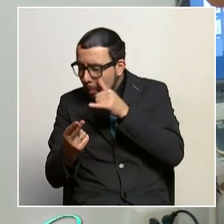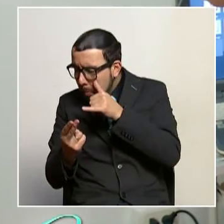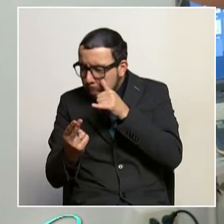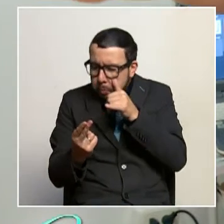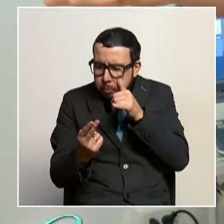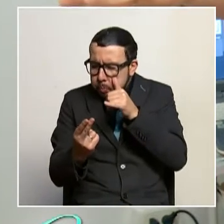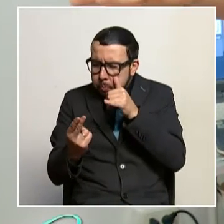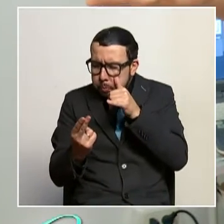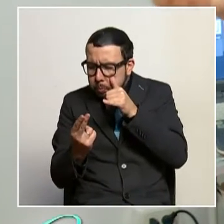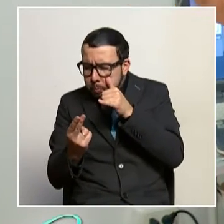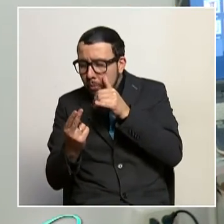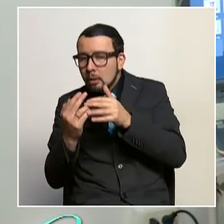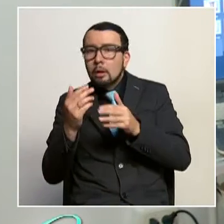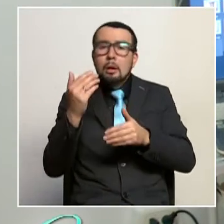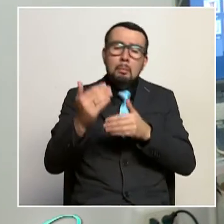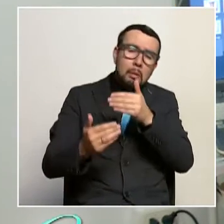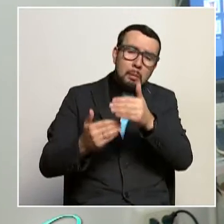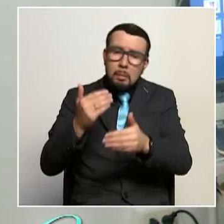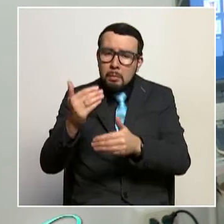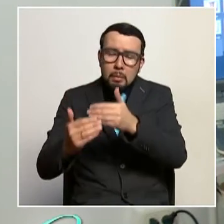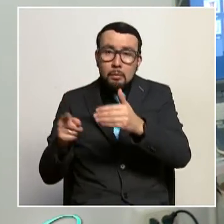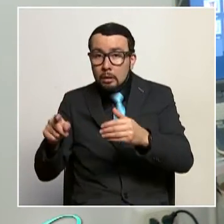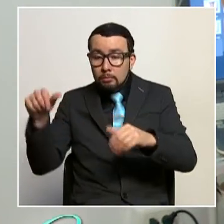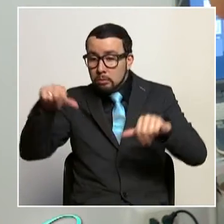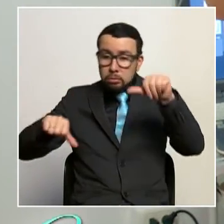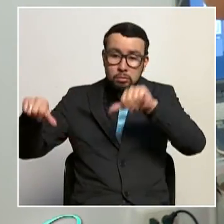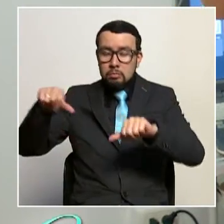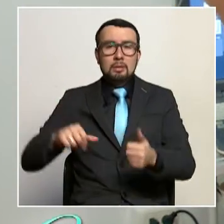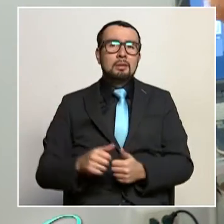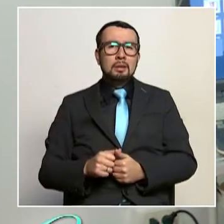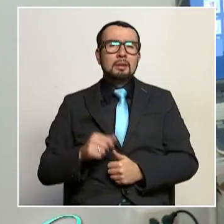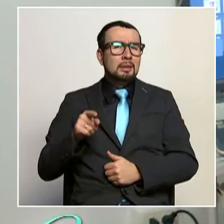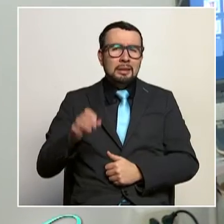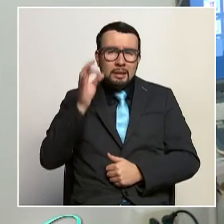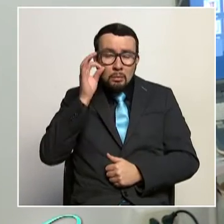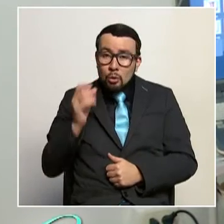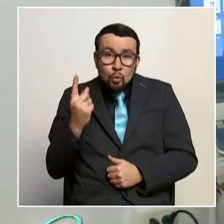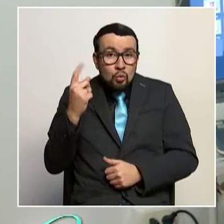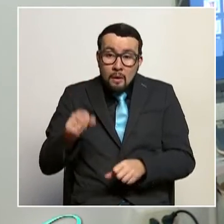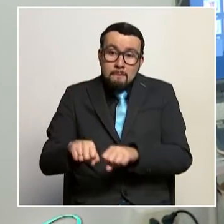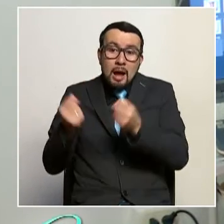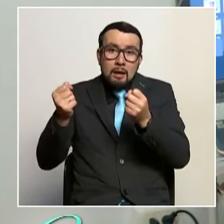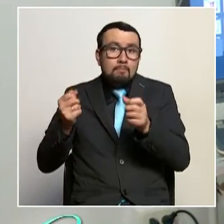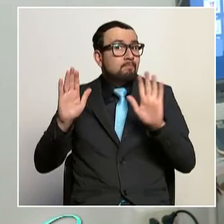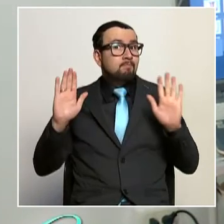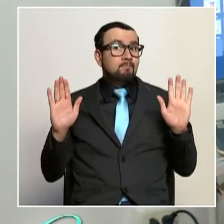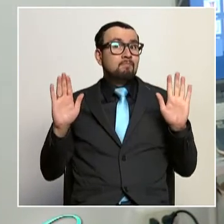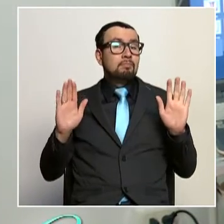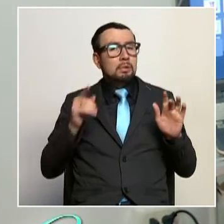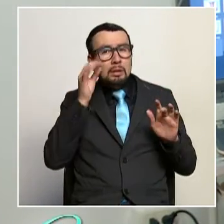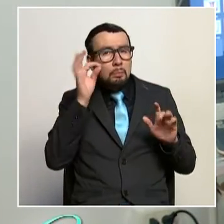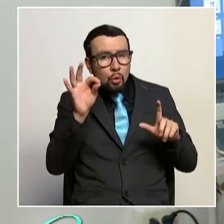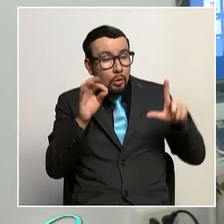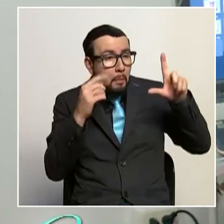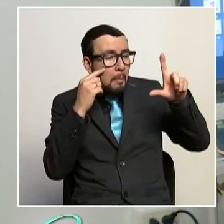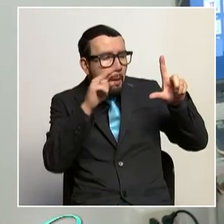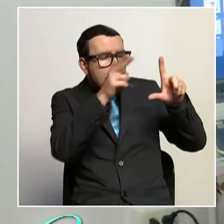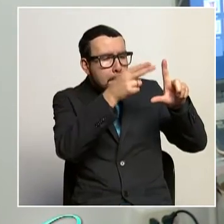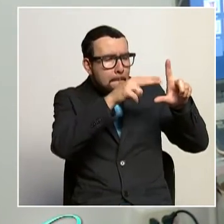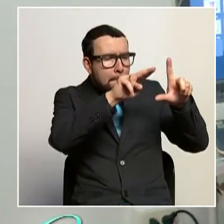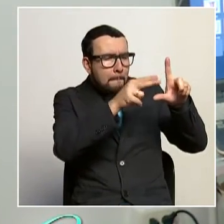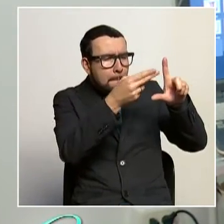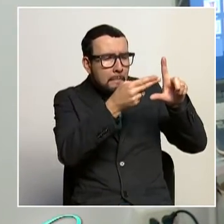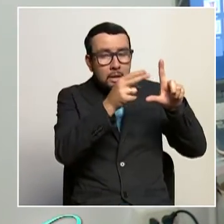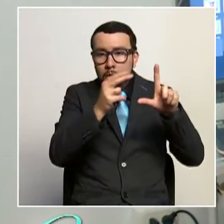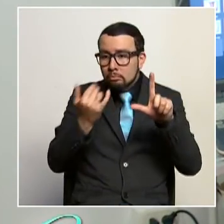ir a un poco de proceso en el laboratorio. Entonces cualquier paso de estos puede fallar. Y si en el momento de tomar la muestra no se toma